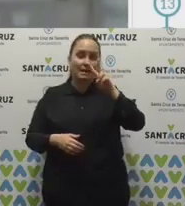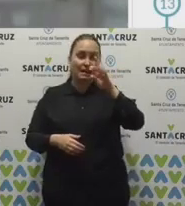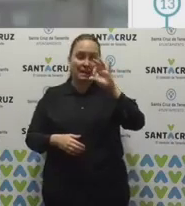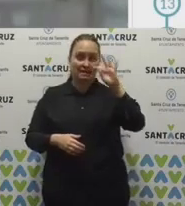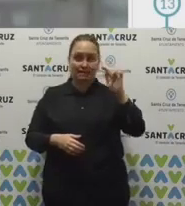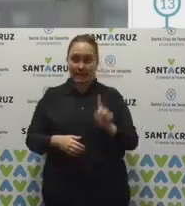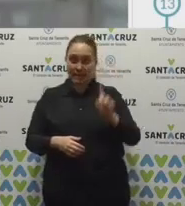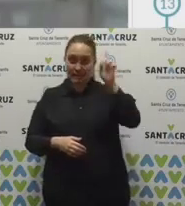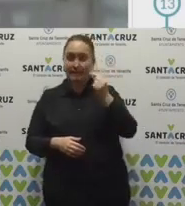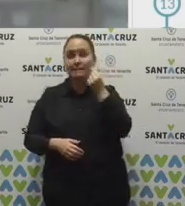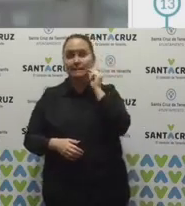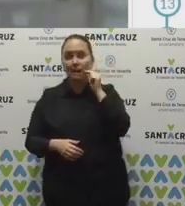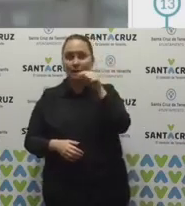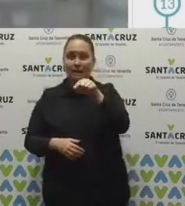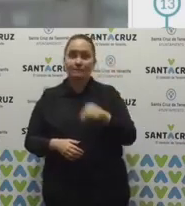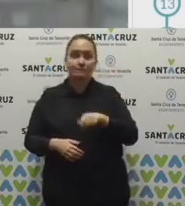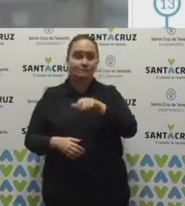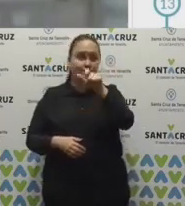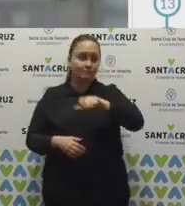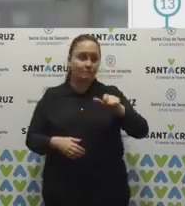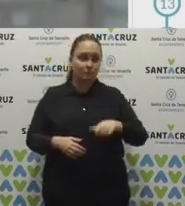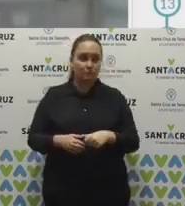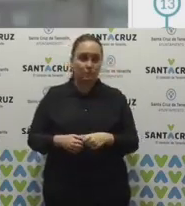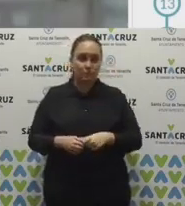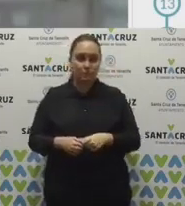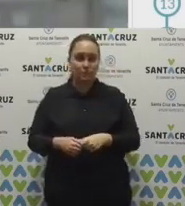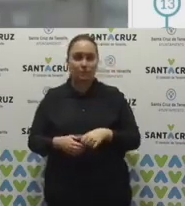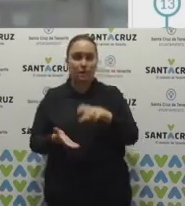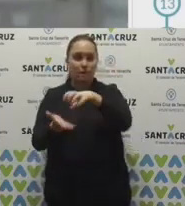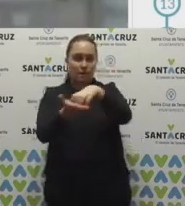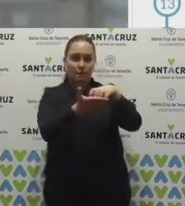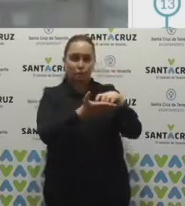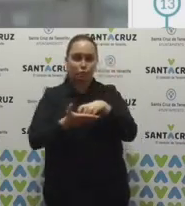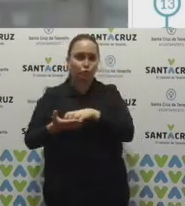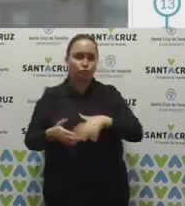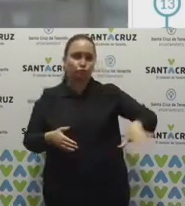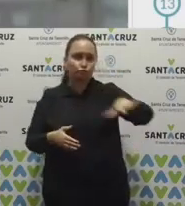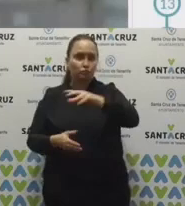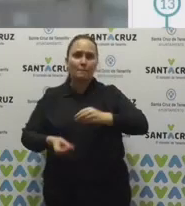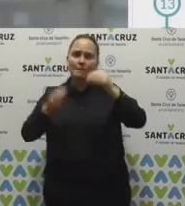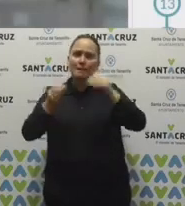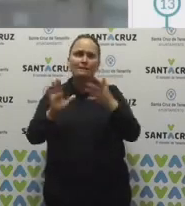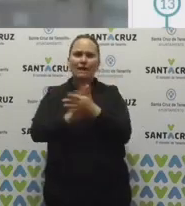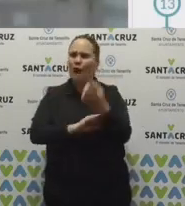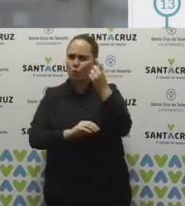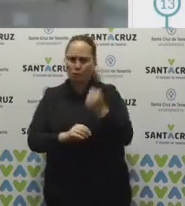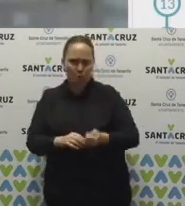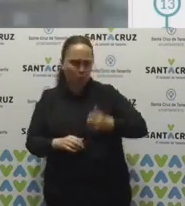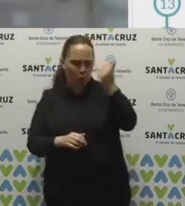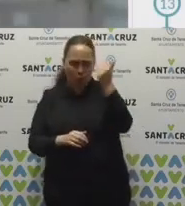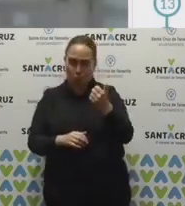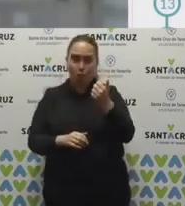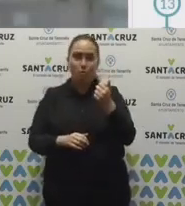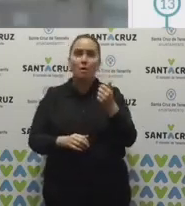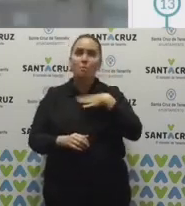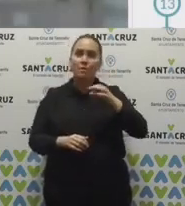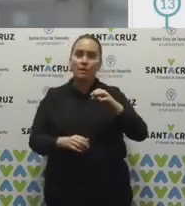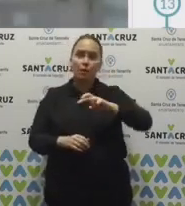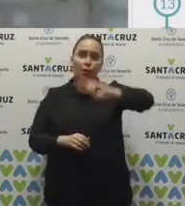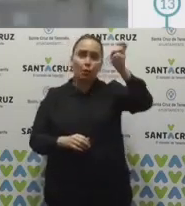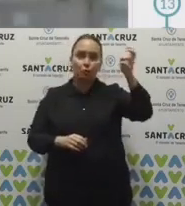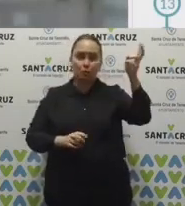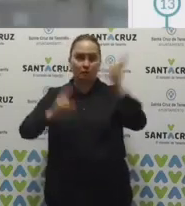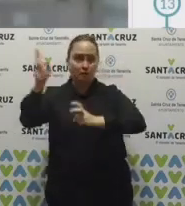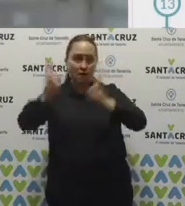trata de un censo con buenas instalaciones y aulas preparadas para poder acoger a más alumnos en igueste hay niños que viven en el